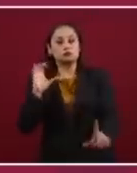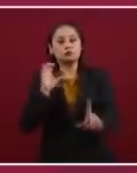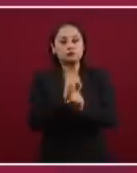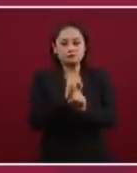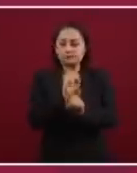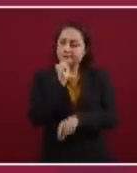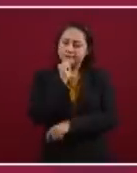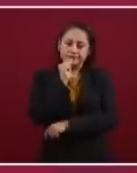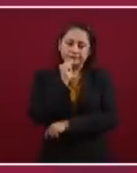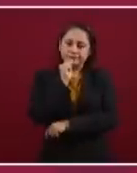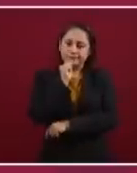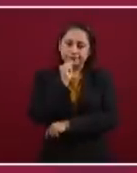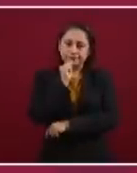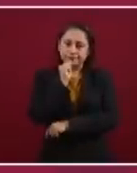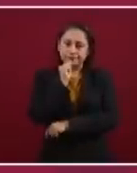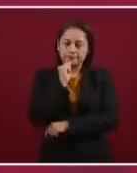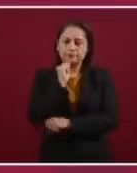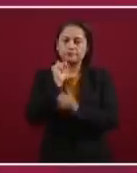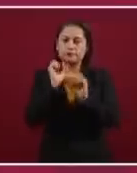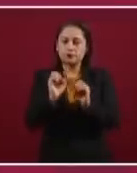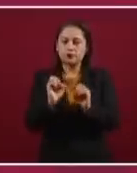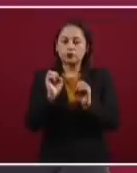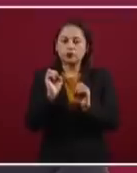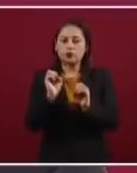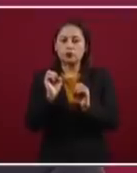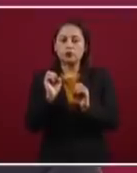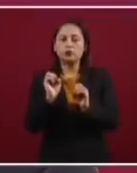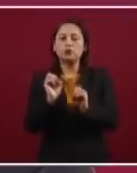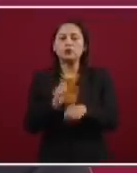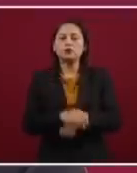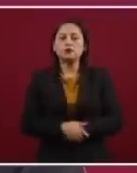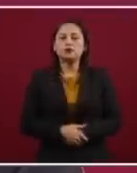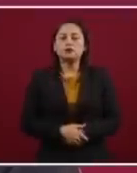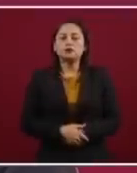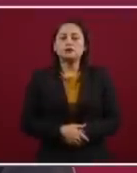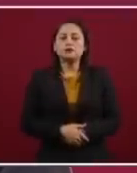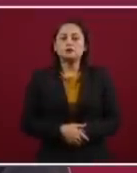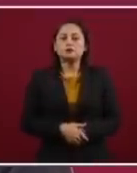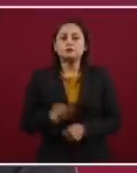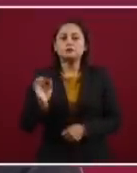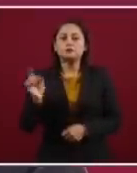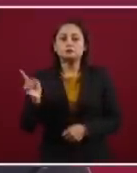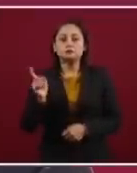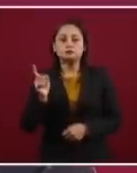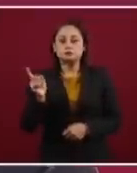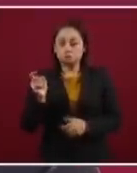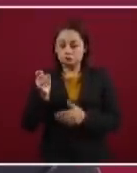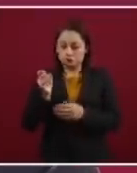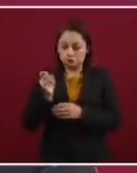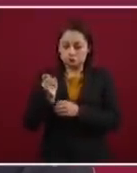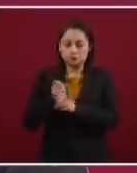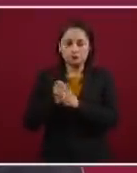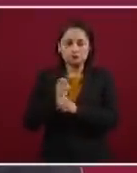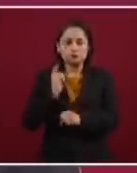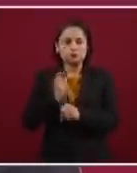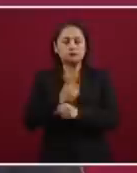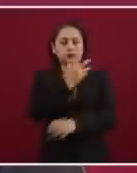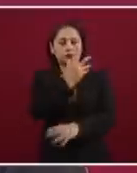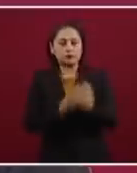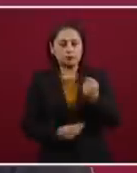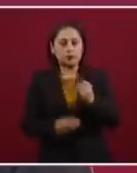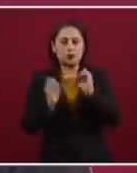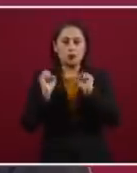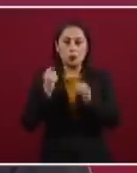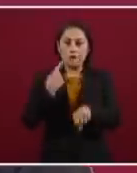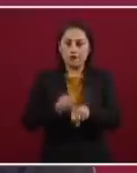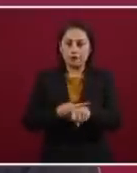decía que se halla fugado porque esté enfermo